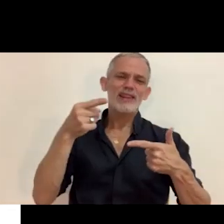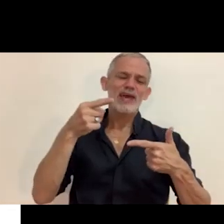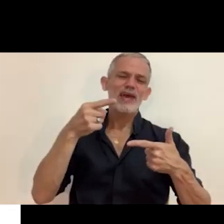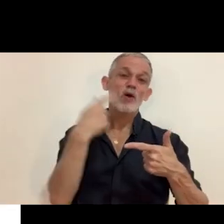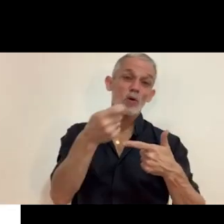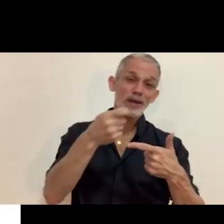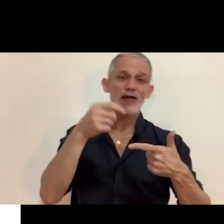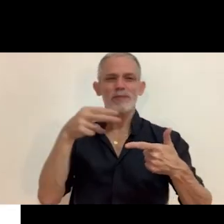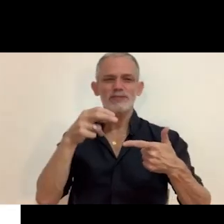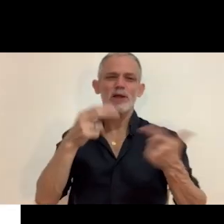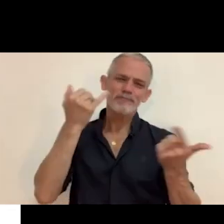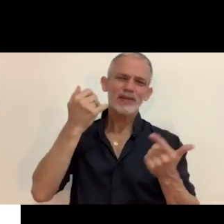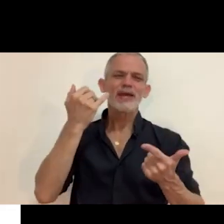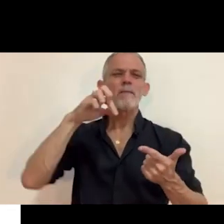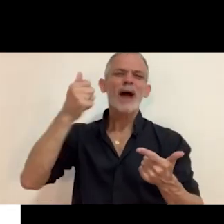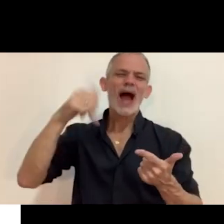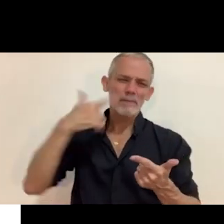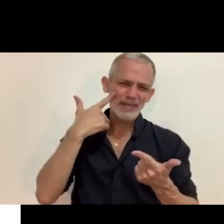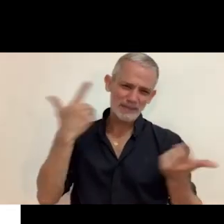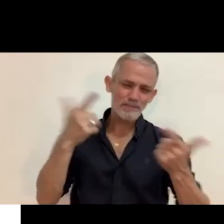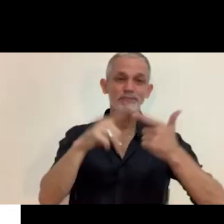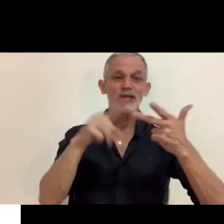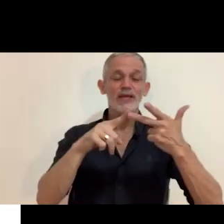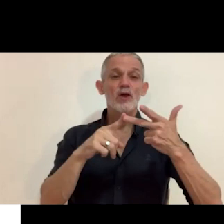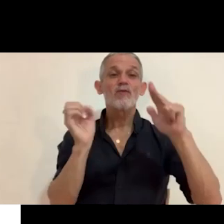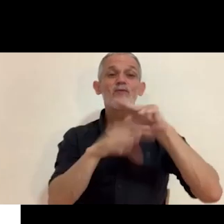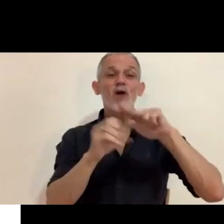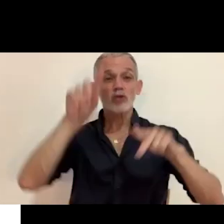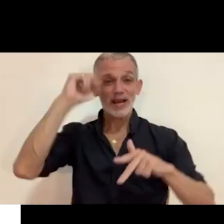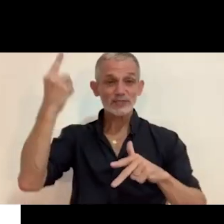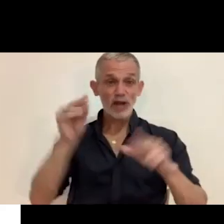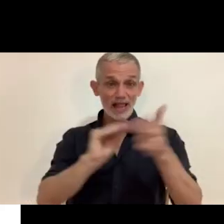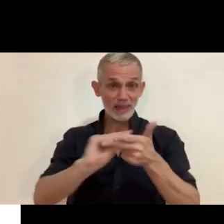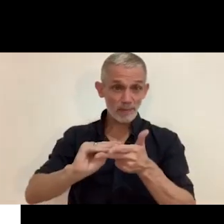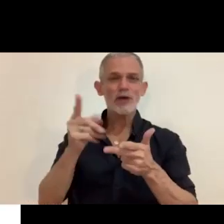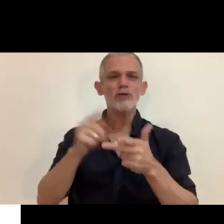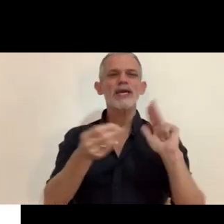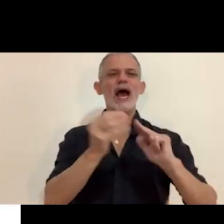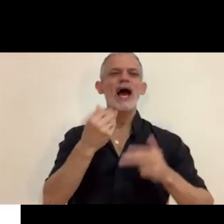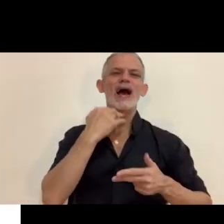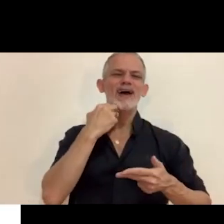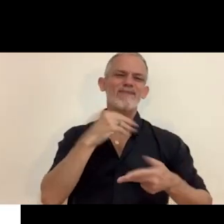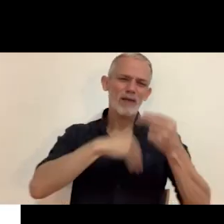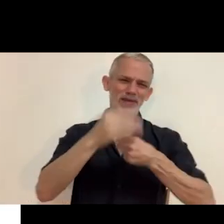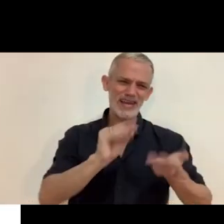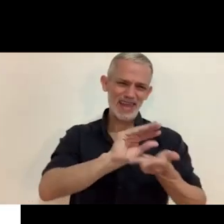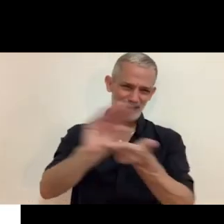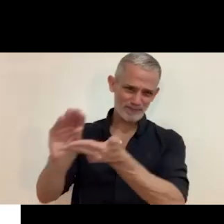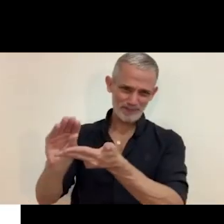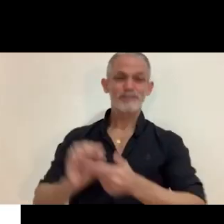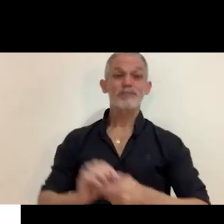más conocido como PAMI, Fondo Nacional de Empleo y Asignaciones Familiares. Con lo cual,